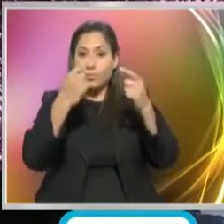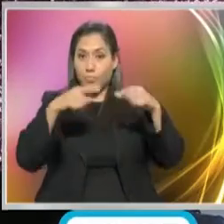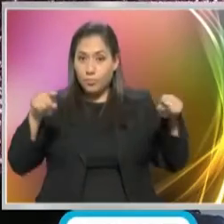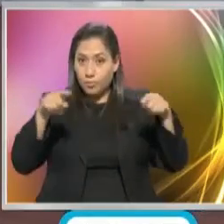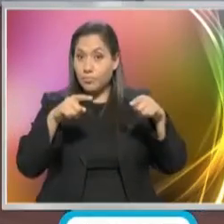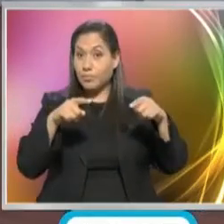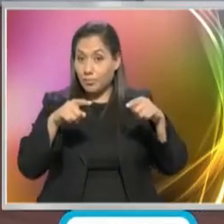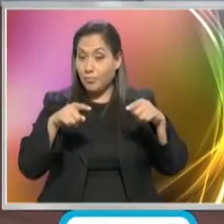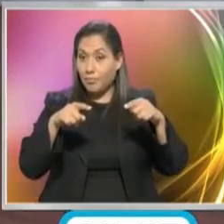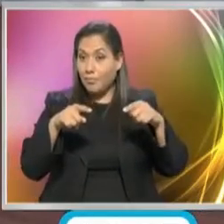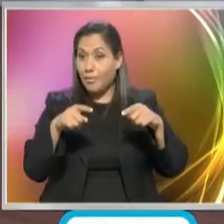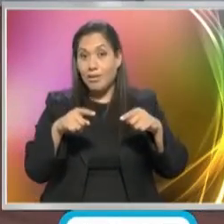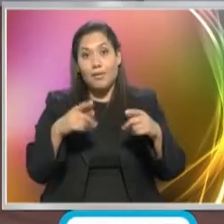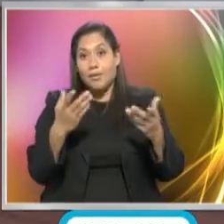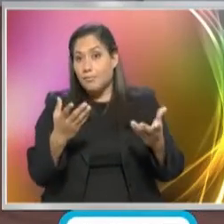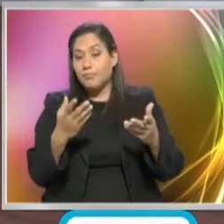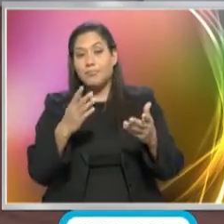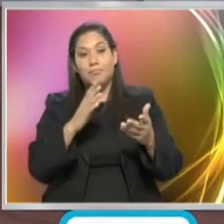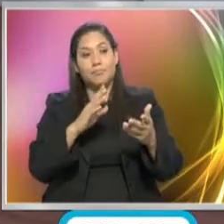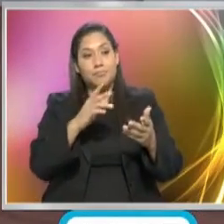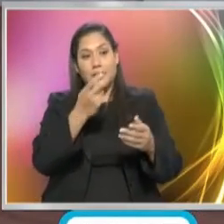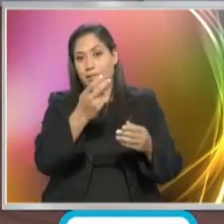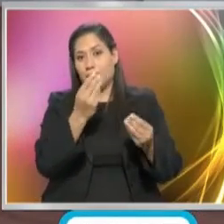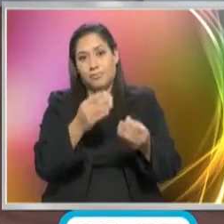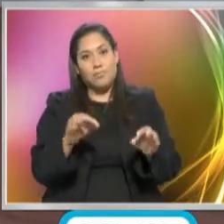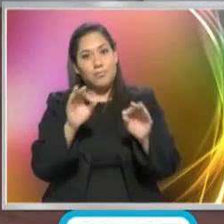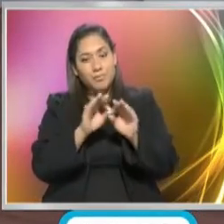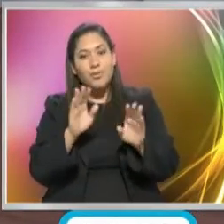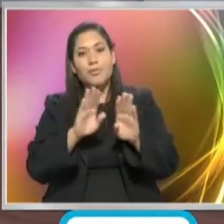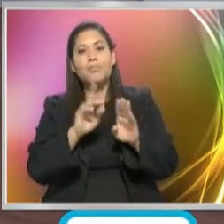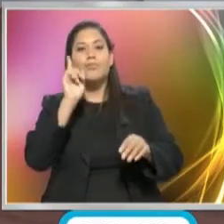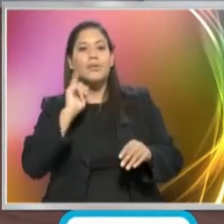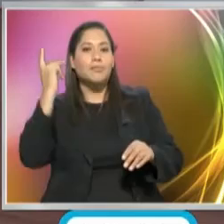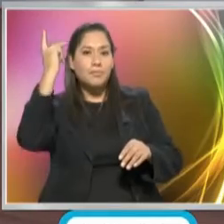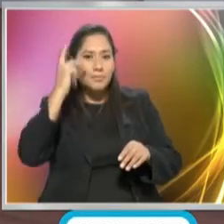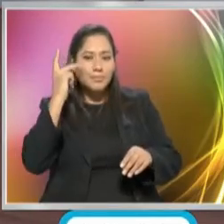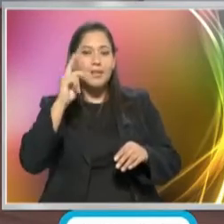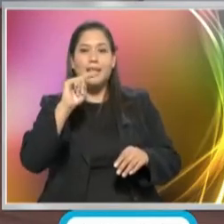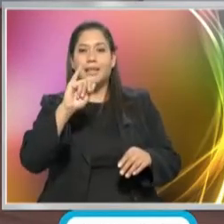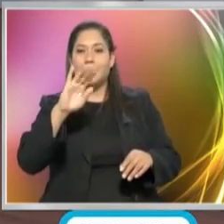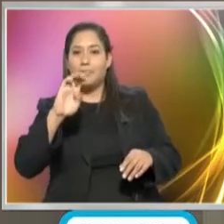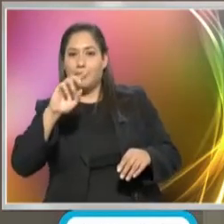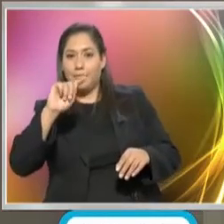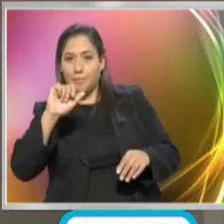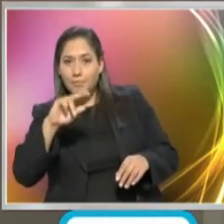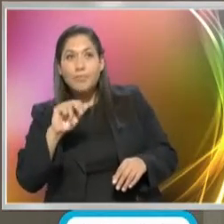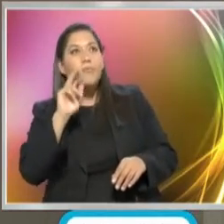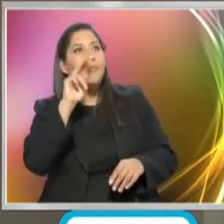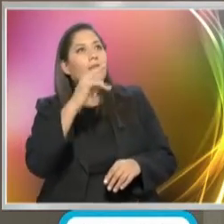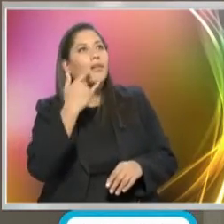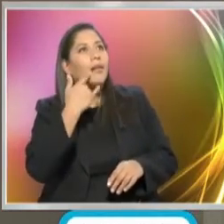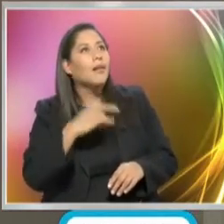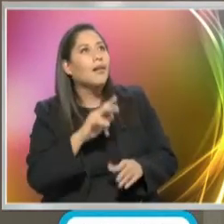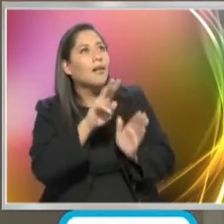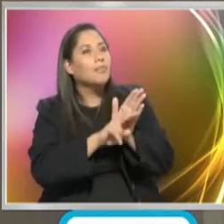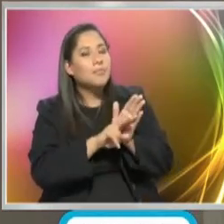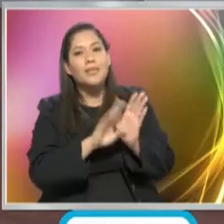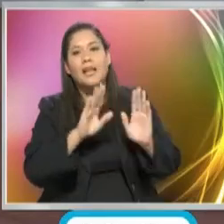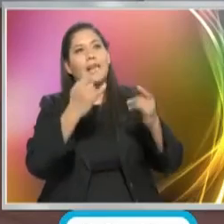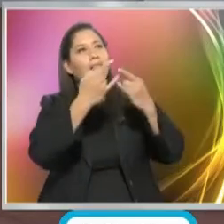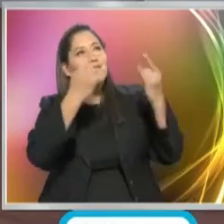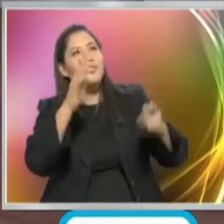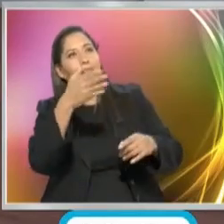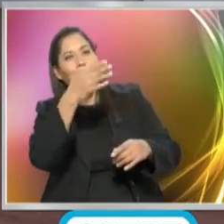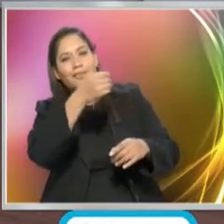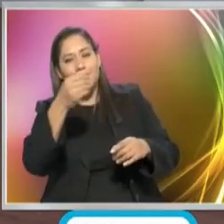y eran un gran claro. representante. Princesa pues, ¿no? tibetana, todos esos temas, ya los veías, te quedabas ahí cenando. Estas historias ya creadas,